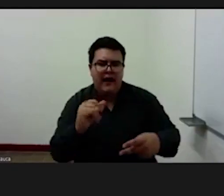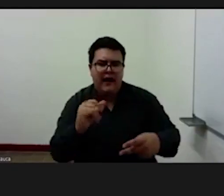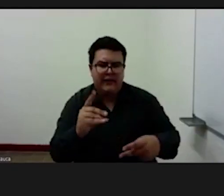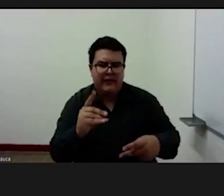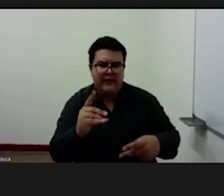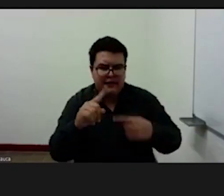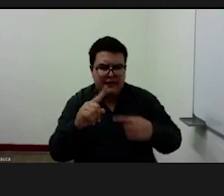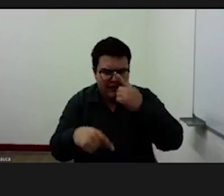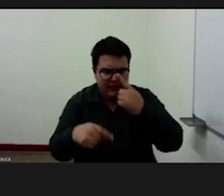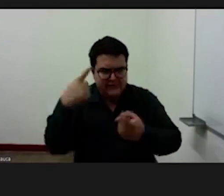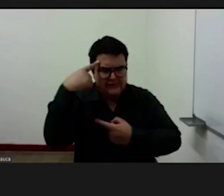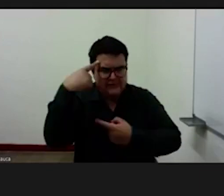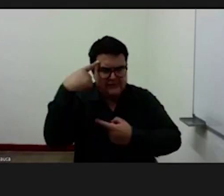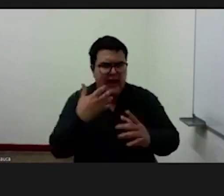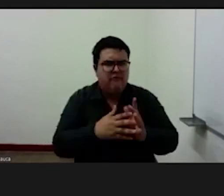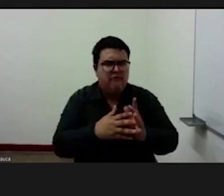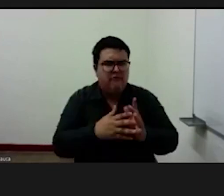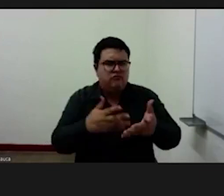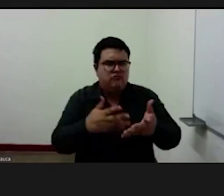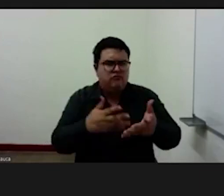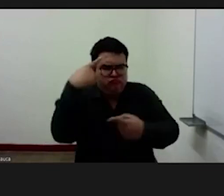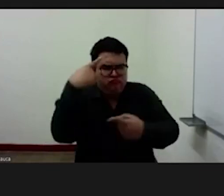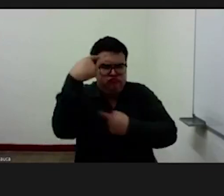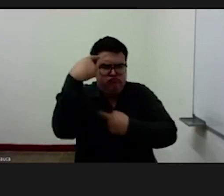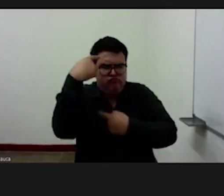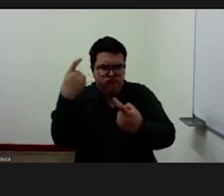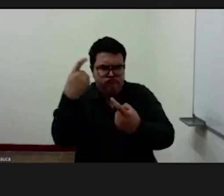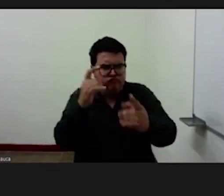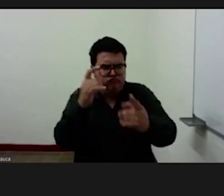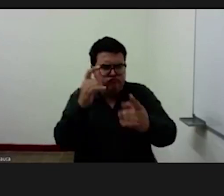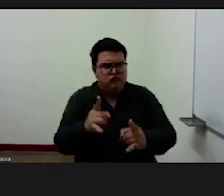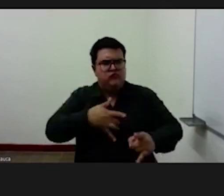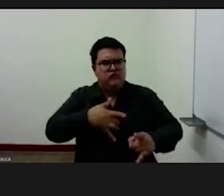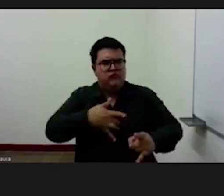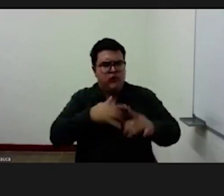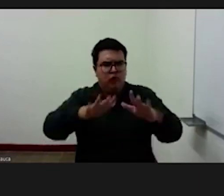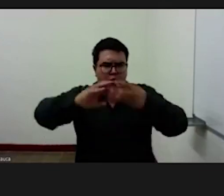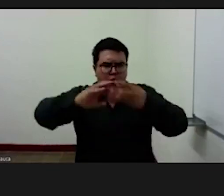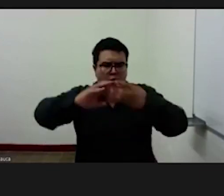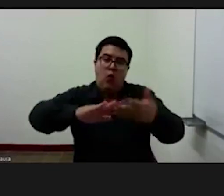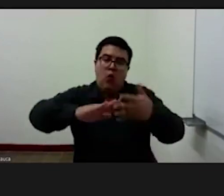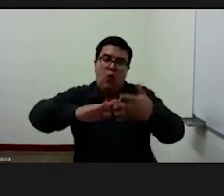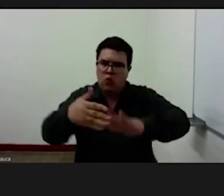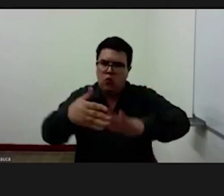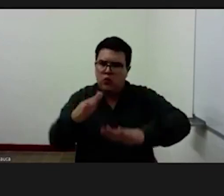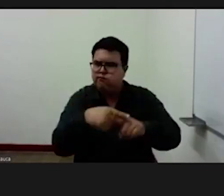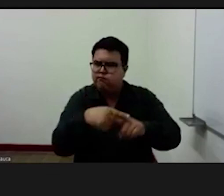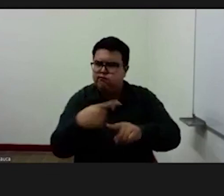presenta algunos tejidos de las comunidades mexicanas más que todo,